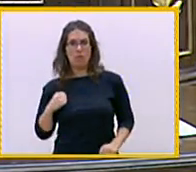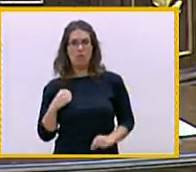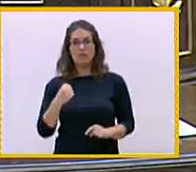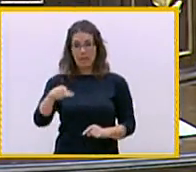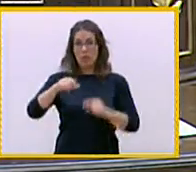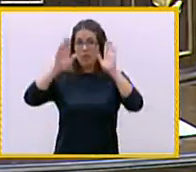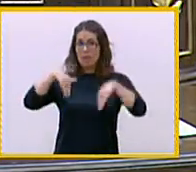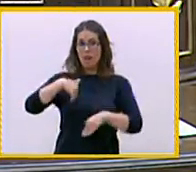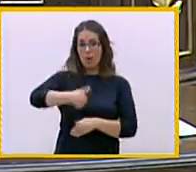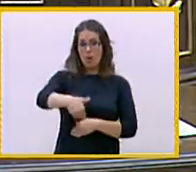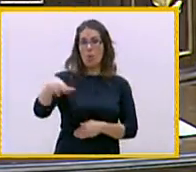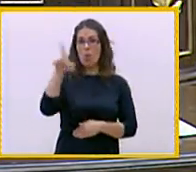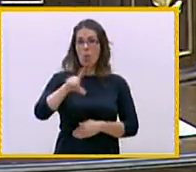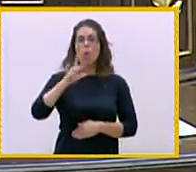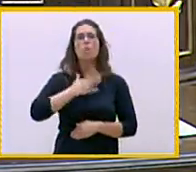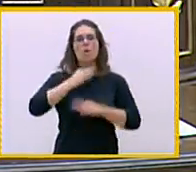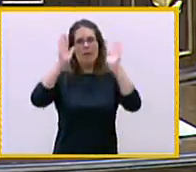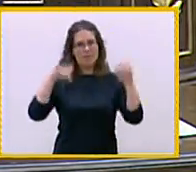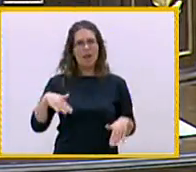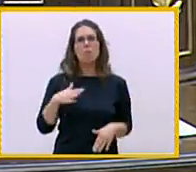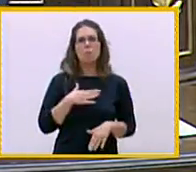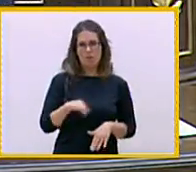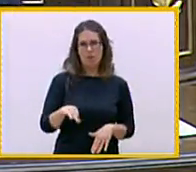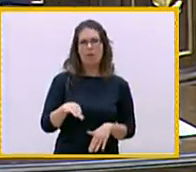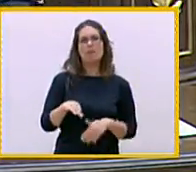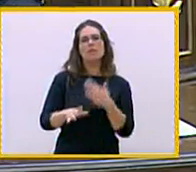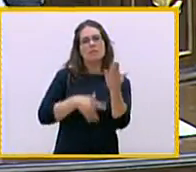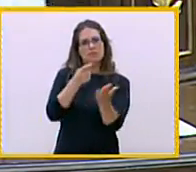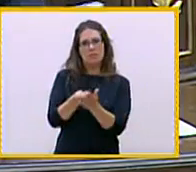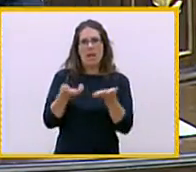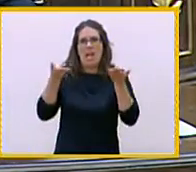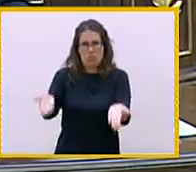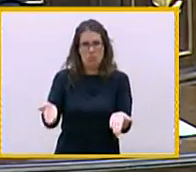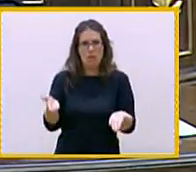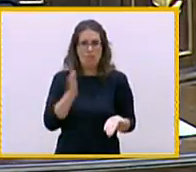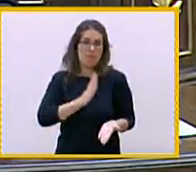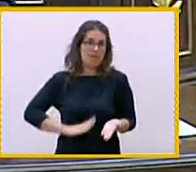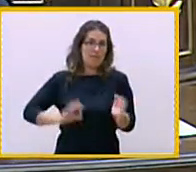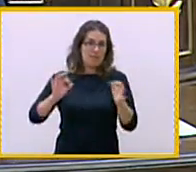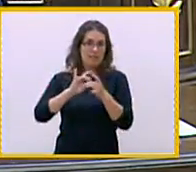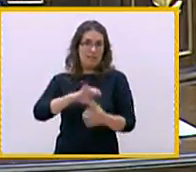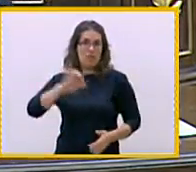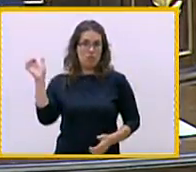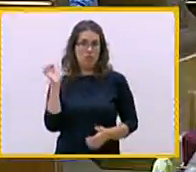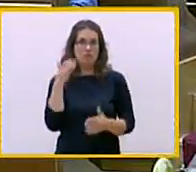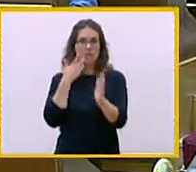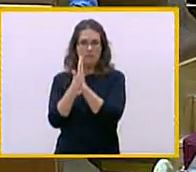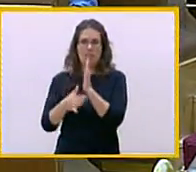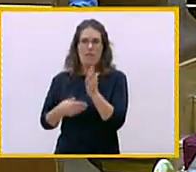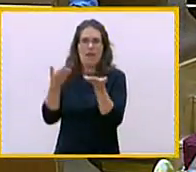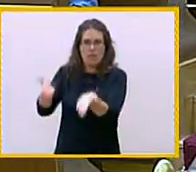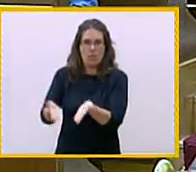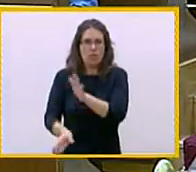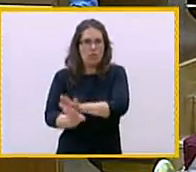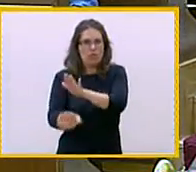se pueda desembolsar la ayuda pendiente y avanzar en el segundo paquete de ayuda financiera a este país.